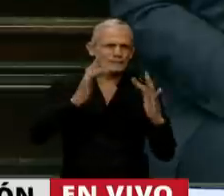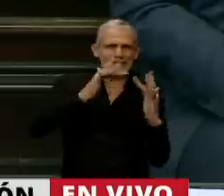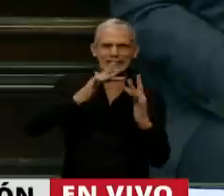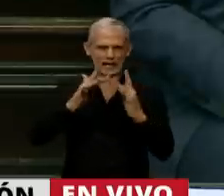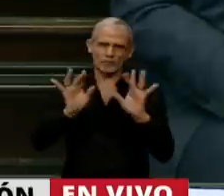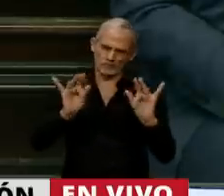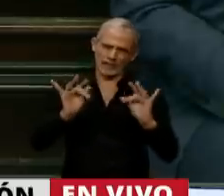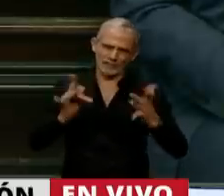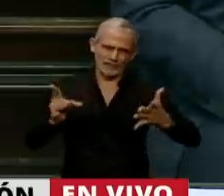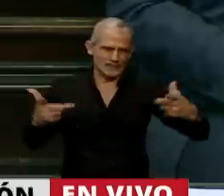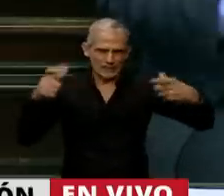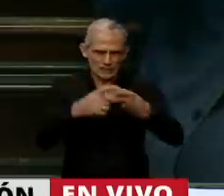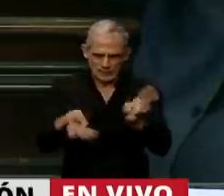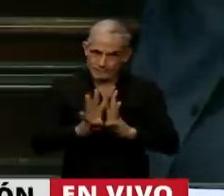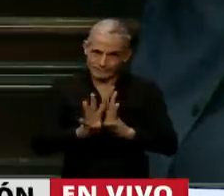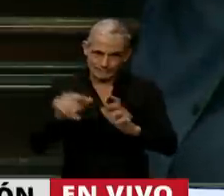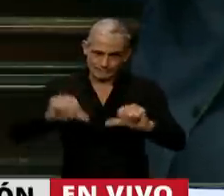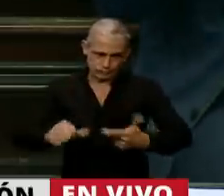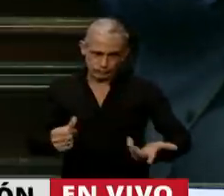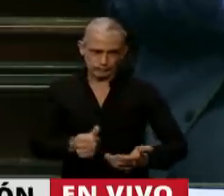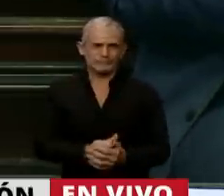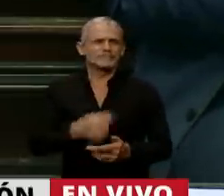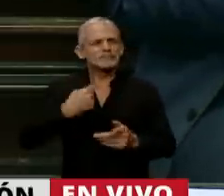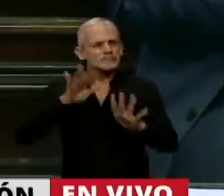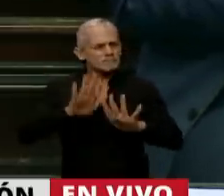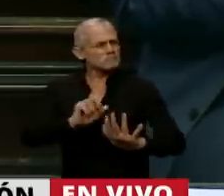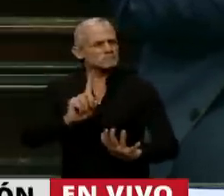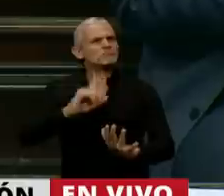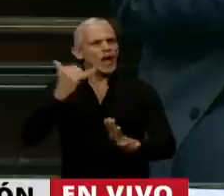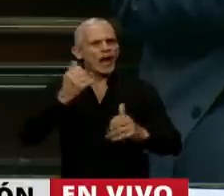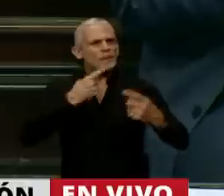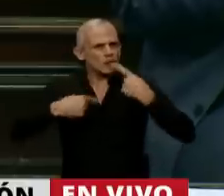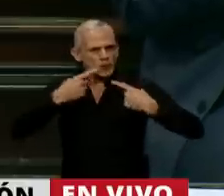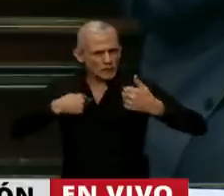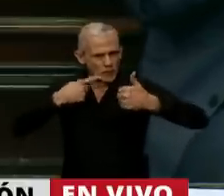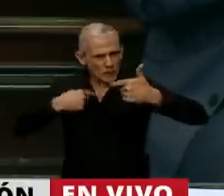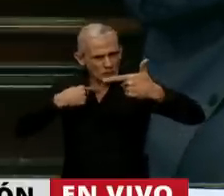supone. Pero no me quiero detener tanto en eso porque hay muchas preguntas,